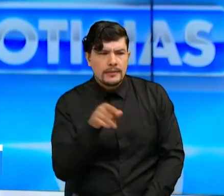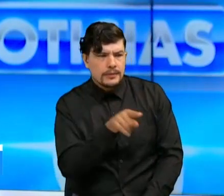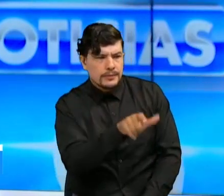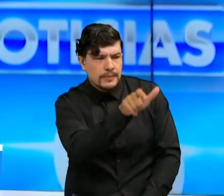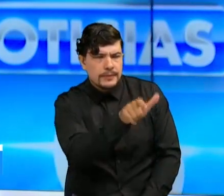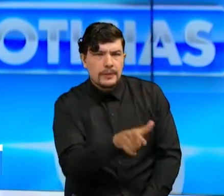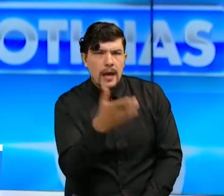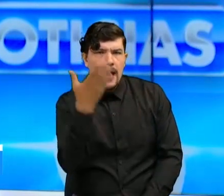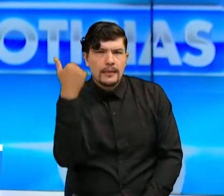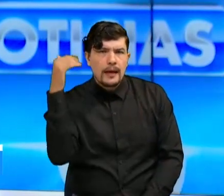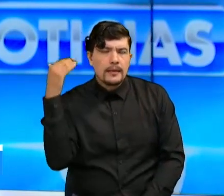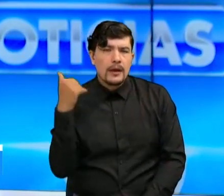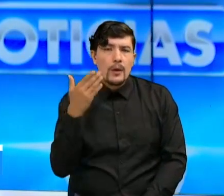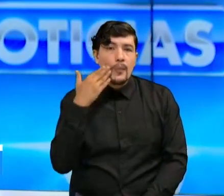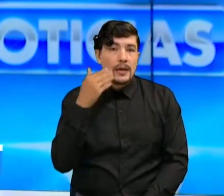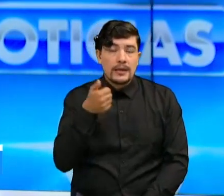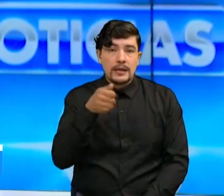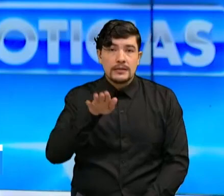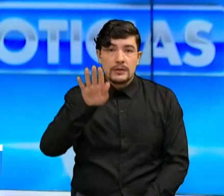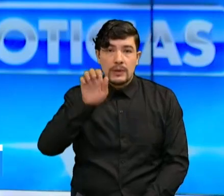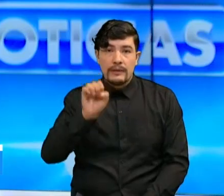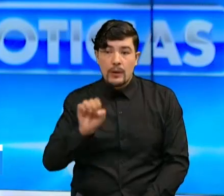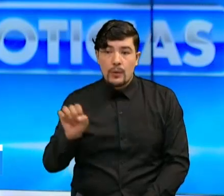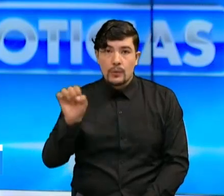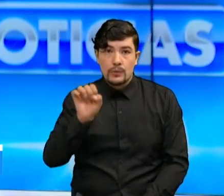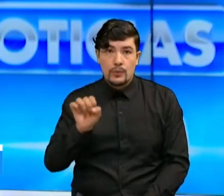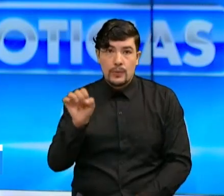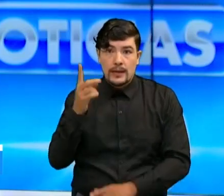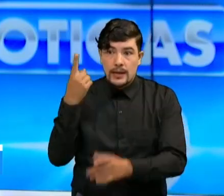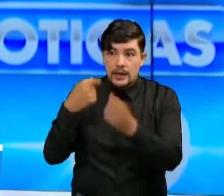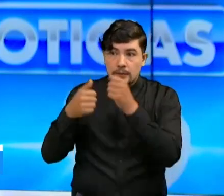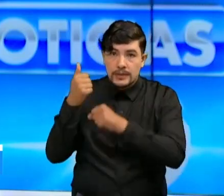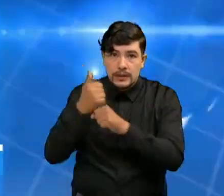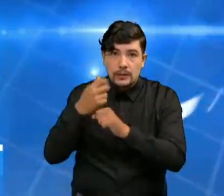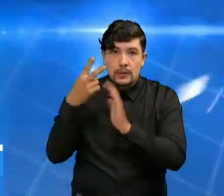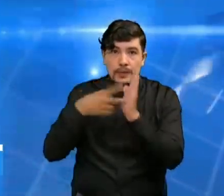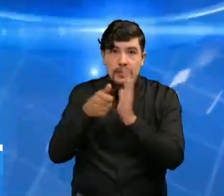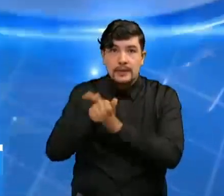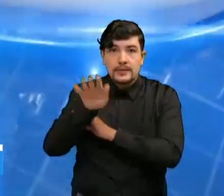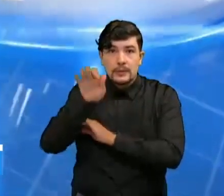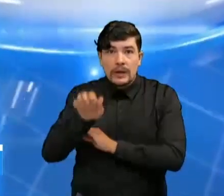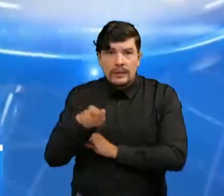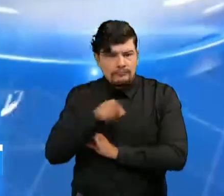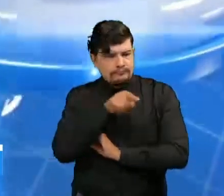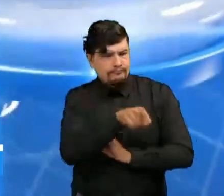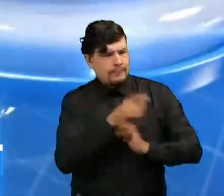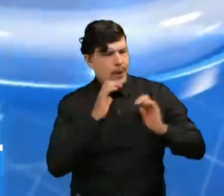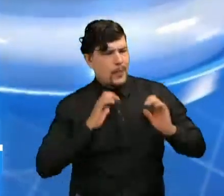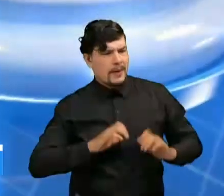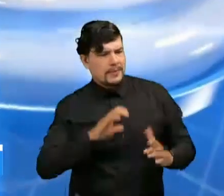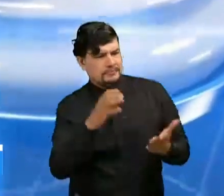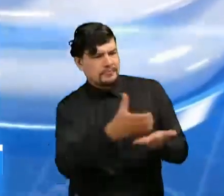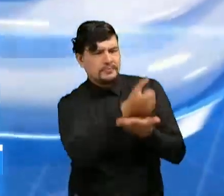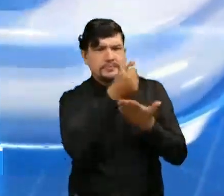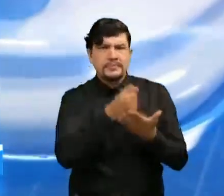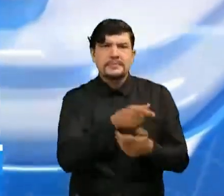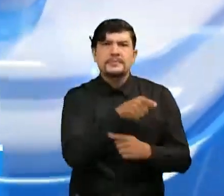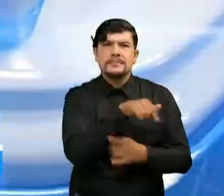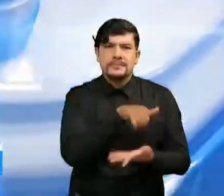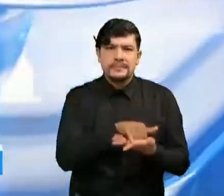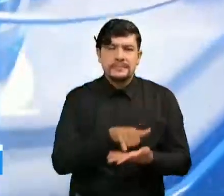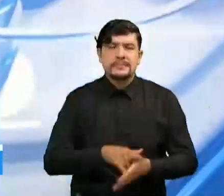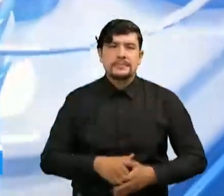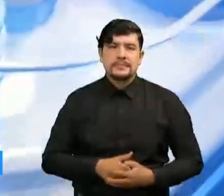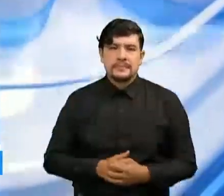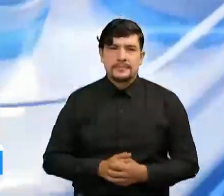desaparecida el 19 de octubre del año 2019 mientras realizaban labores de limpieza de la hierba que cubre